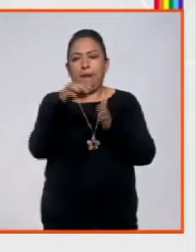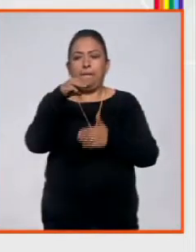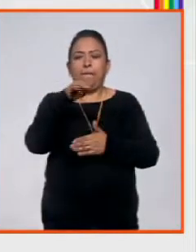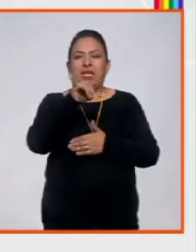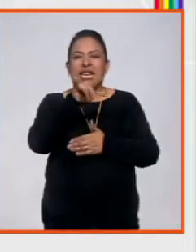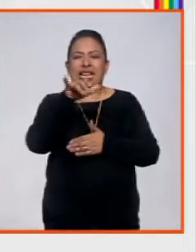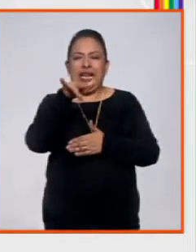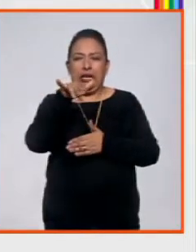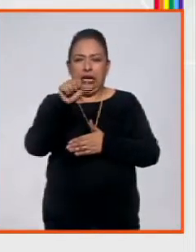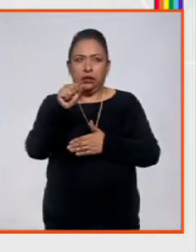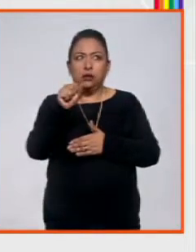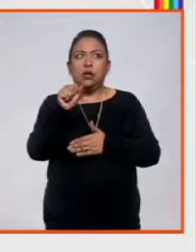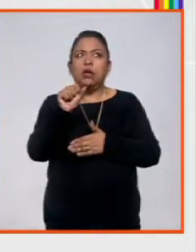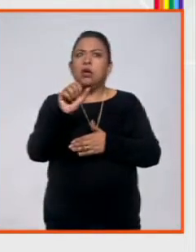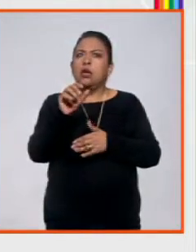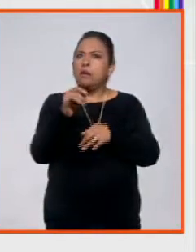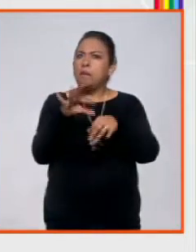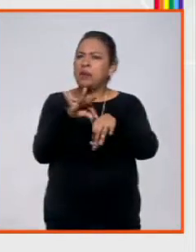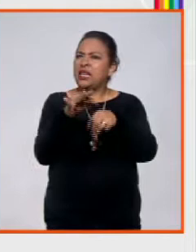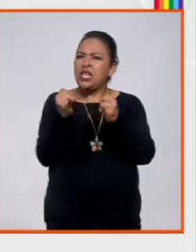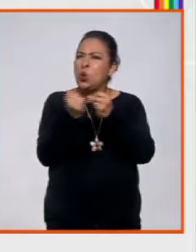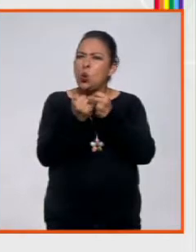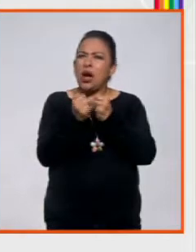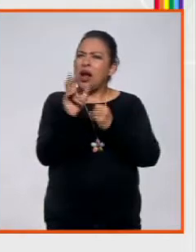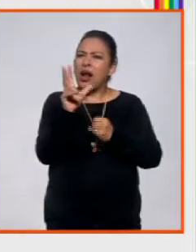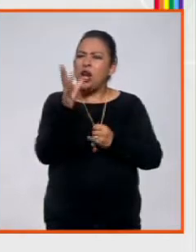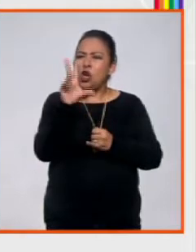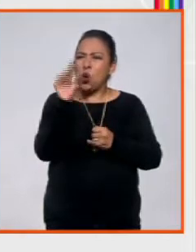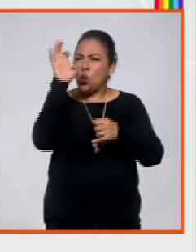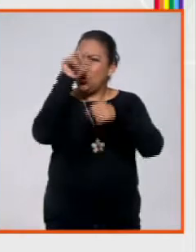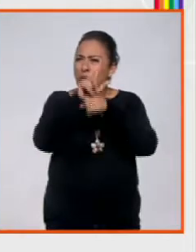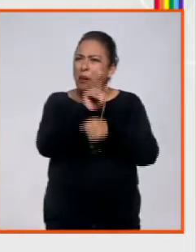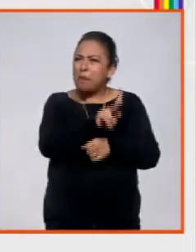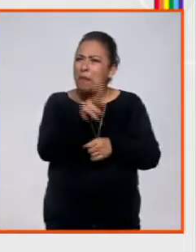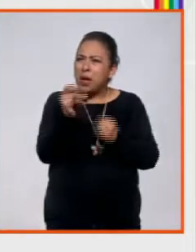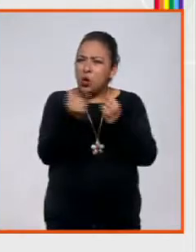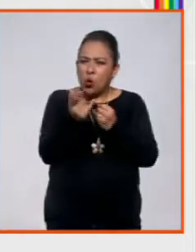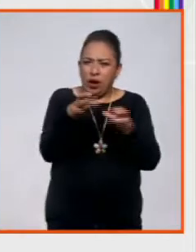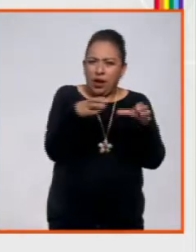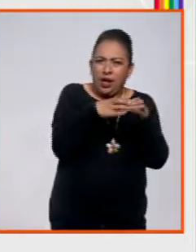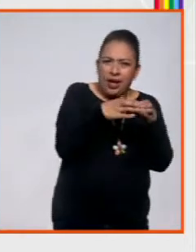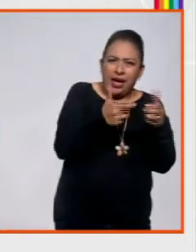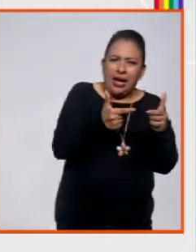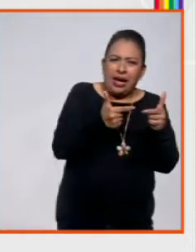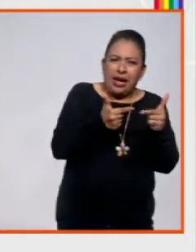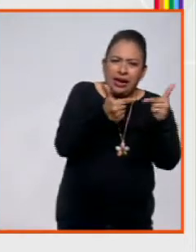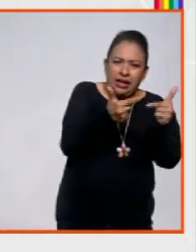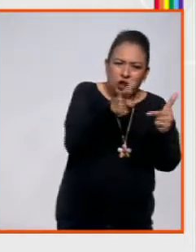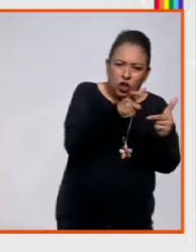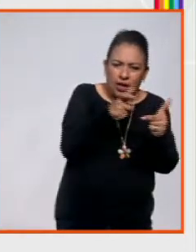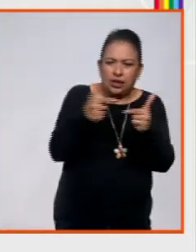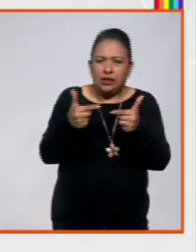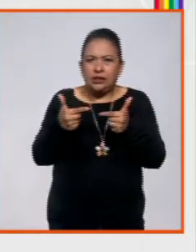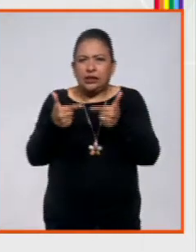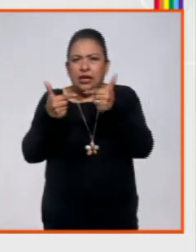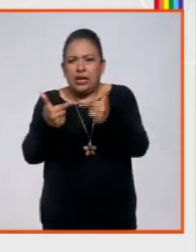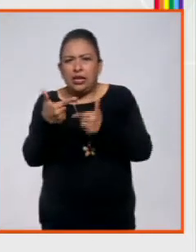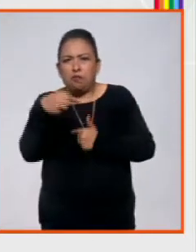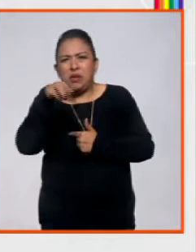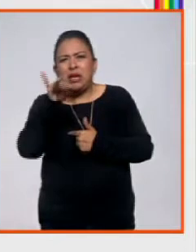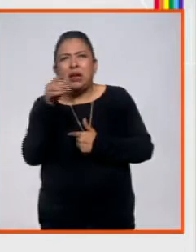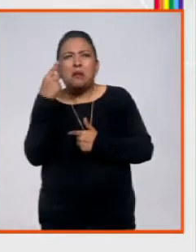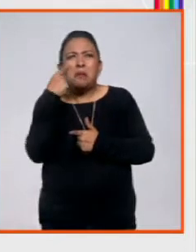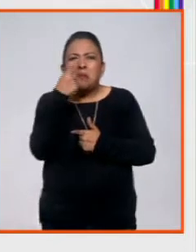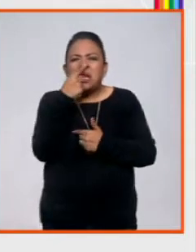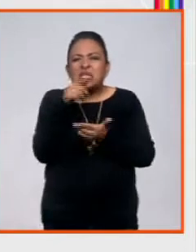platicarlo porque que ya no lo viven igual no viven en la cultura de la misma manera que nosotros entonces se percibe a través de quizá